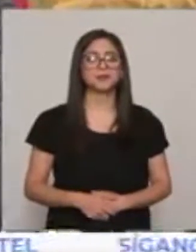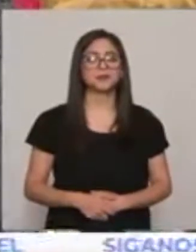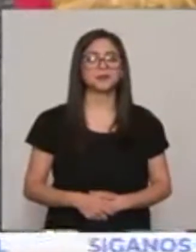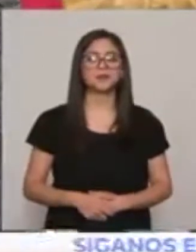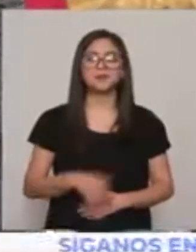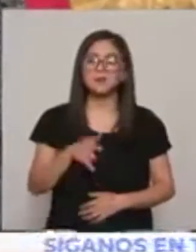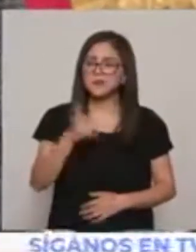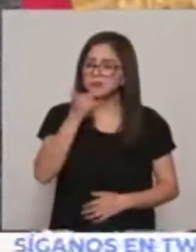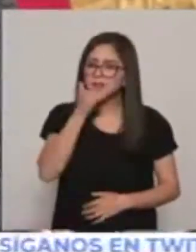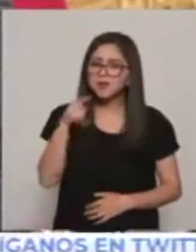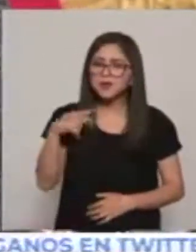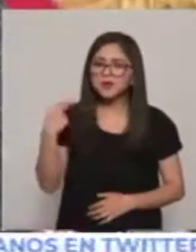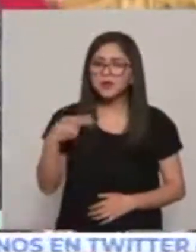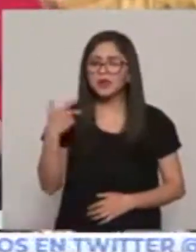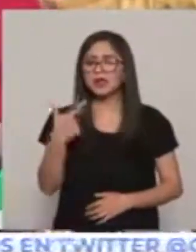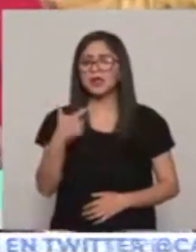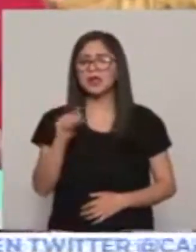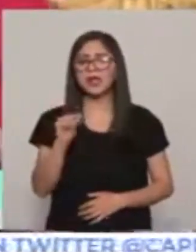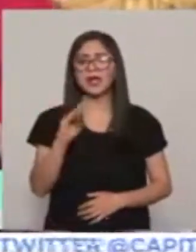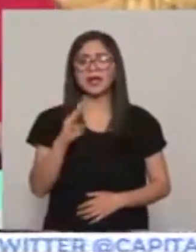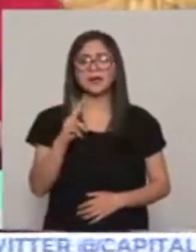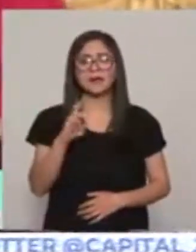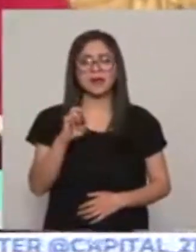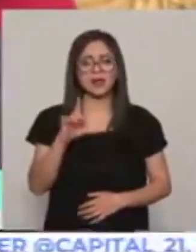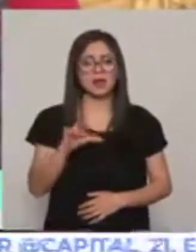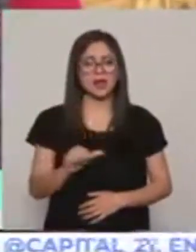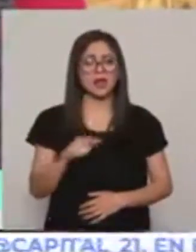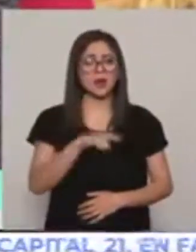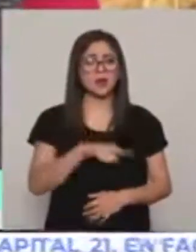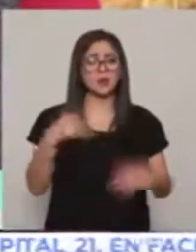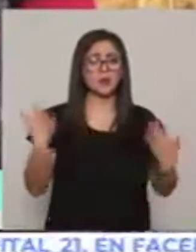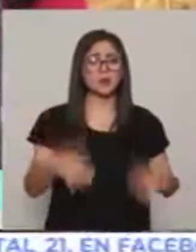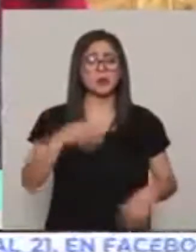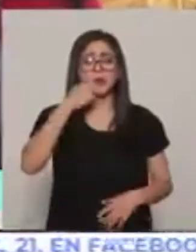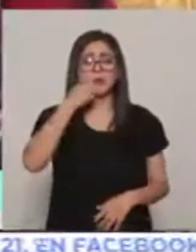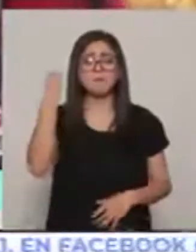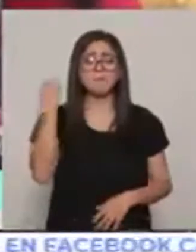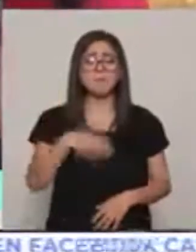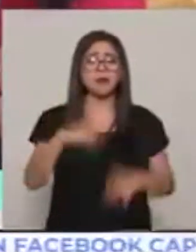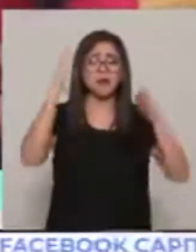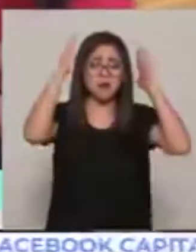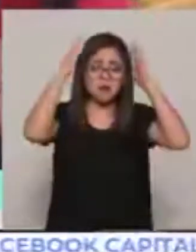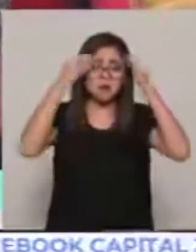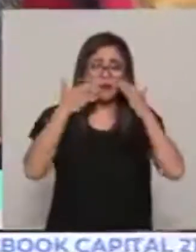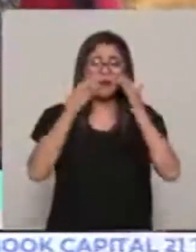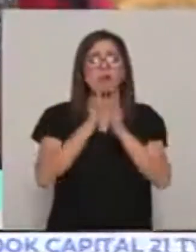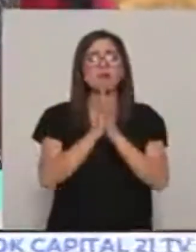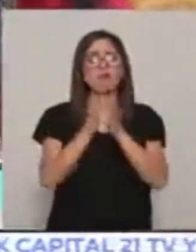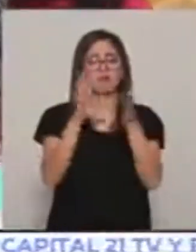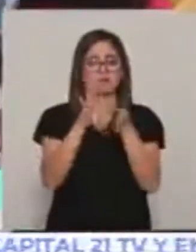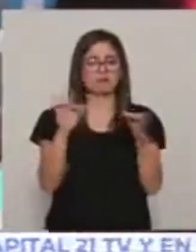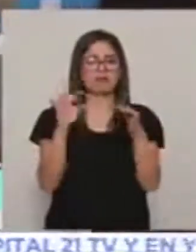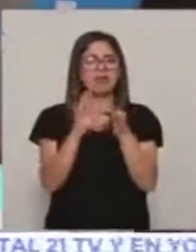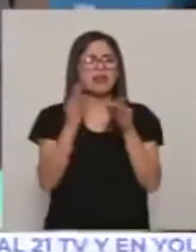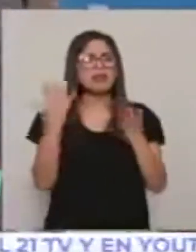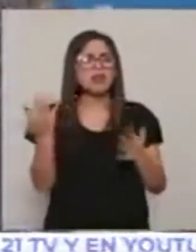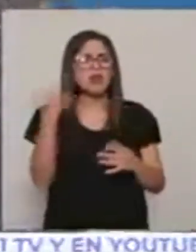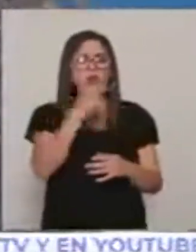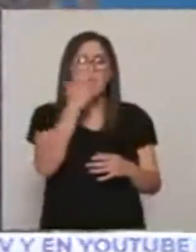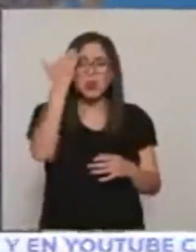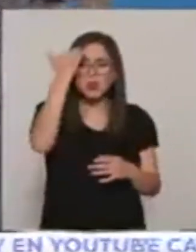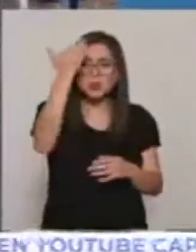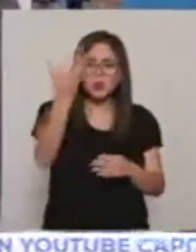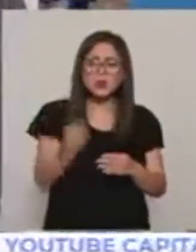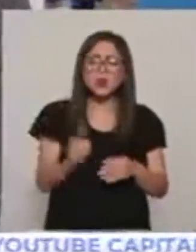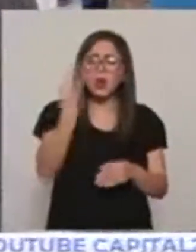Amiga, ¿cómo te llamas? Gabriela, Gabriela, oye, está espectacular estos cascos. ¿Nos los puedes explicar, por favor? ¿Qué tanto tardan en